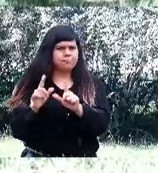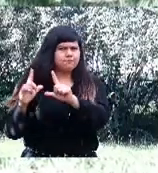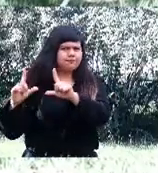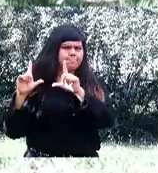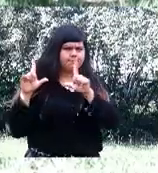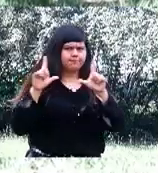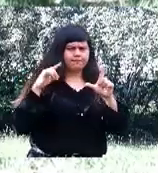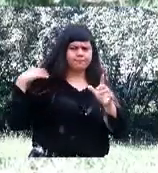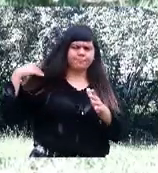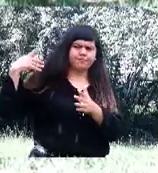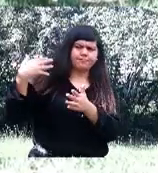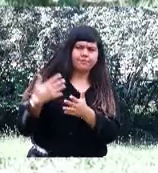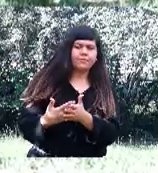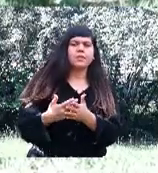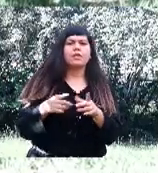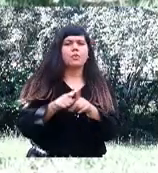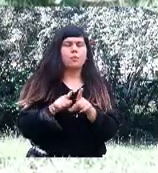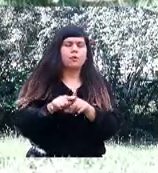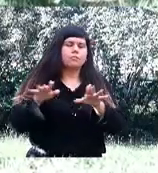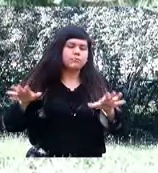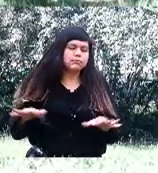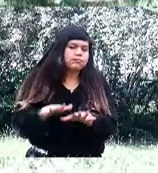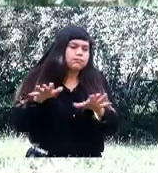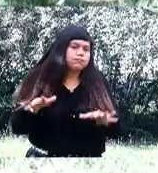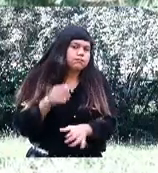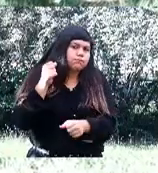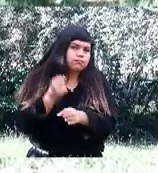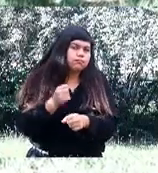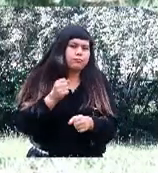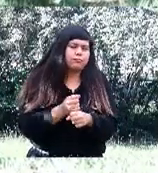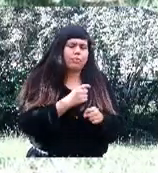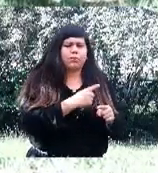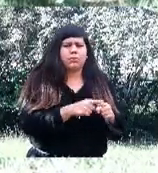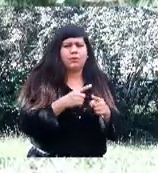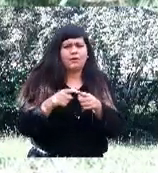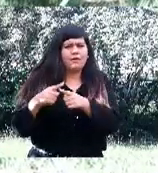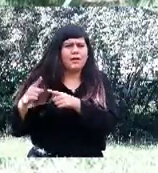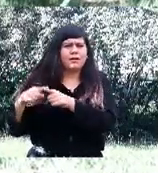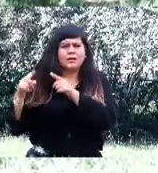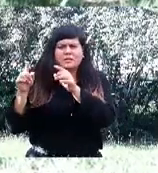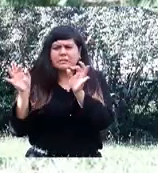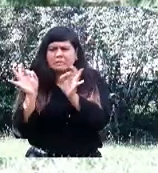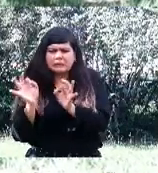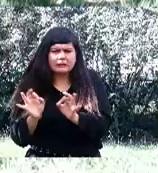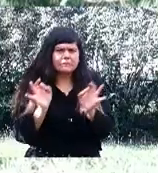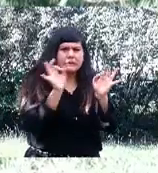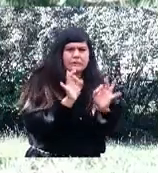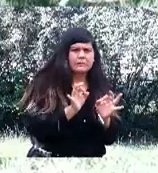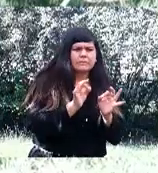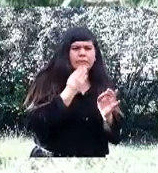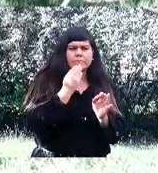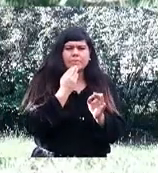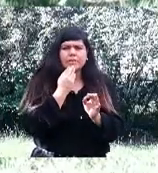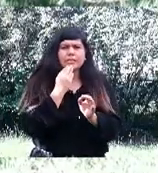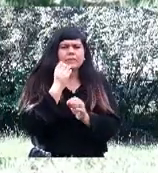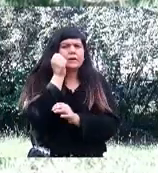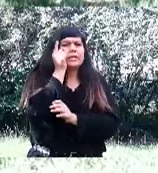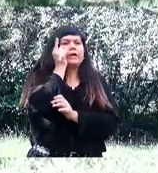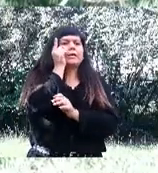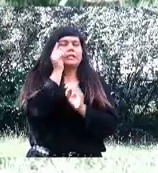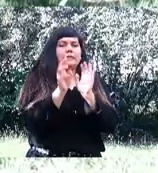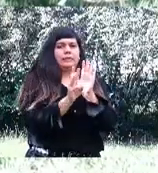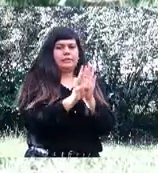conlleva siempre es un arduo trabajo repleto de detalles pero también es un trabajo de interpretación de